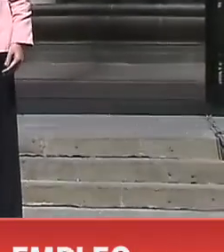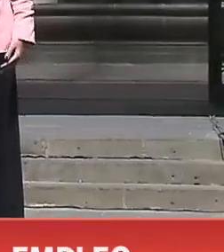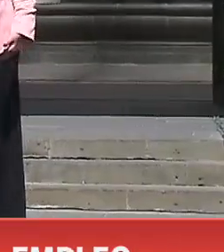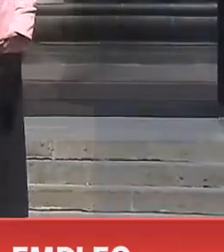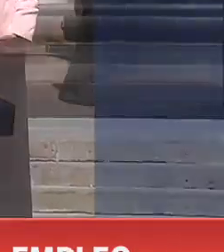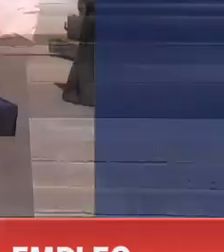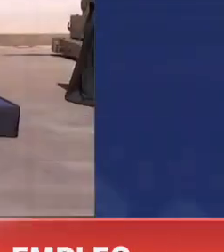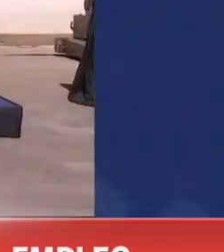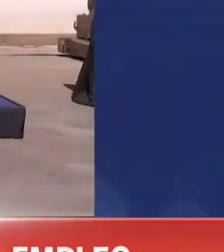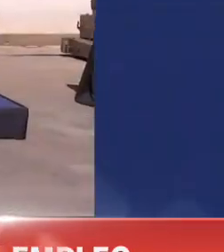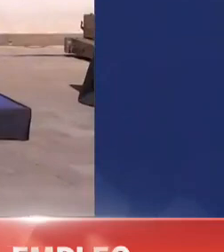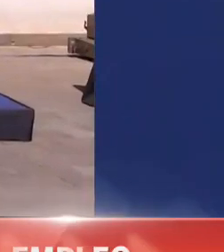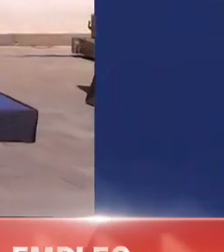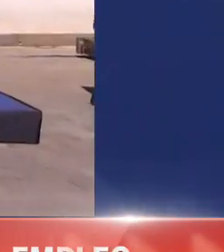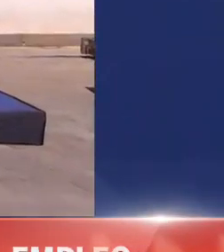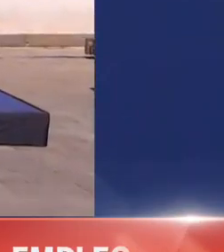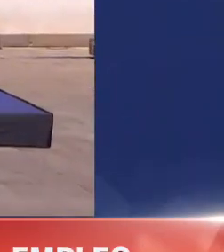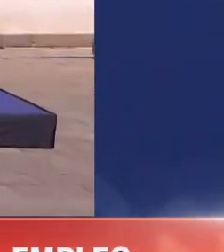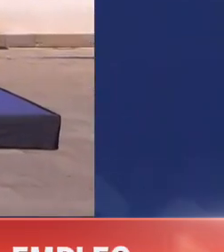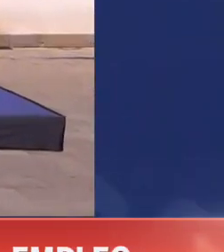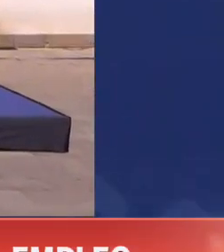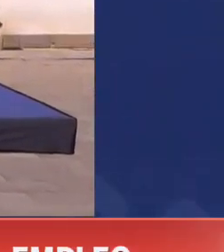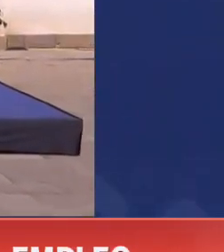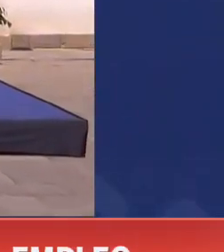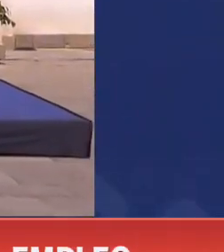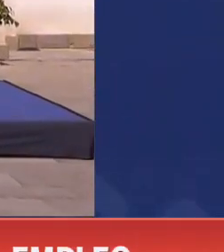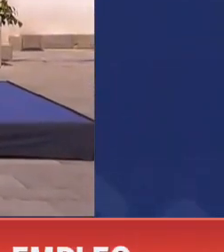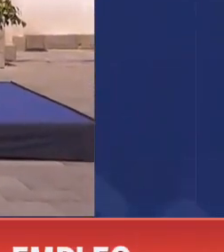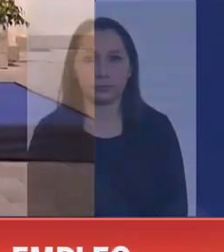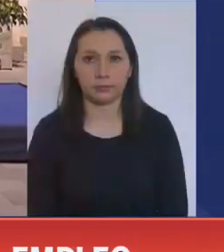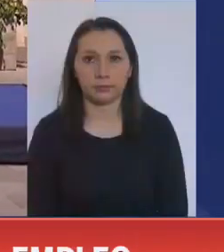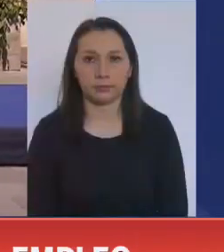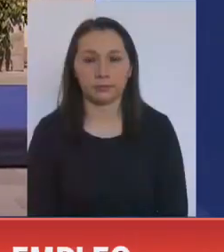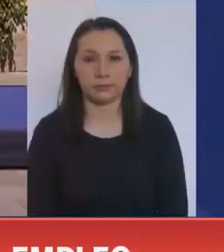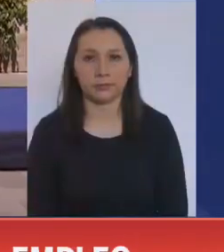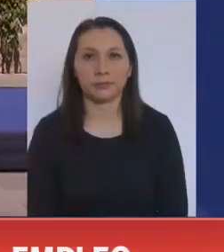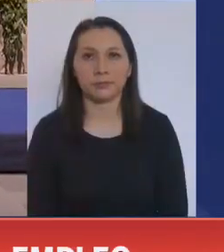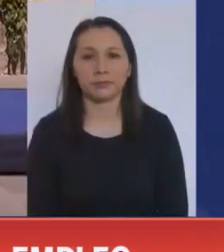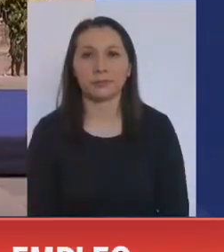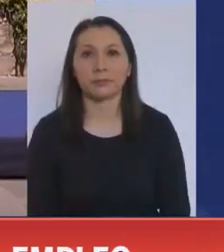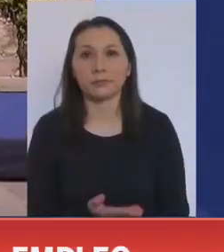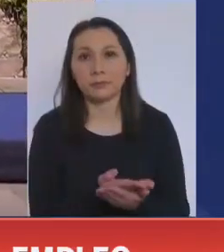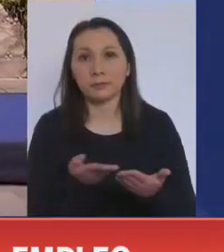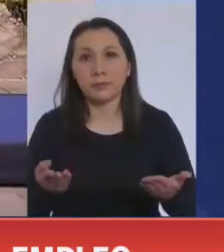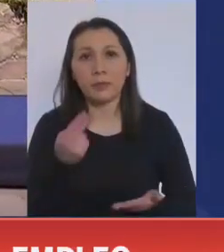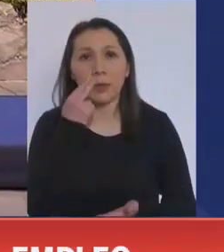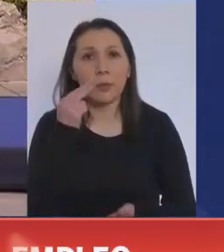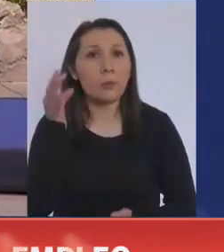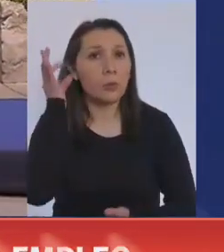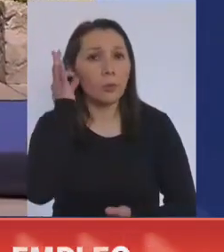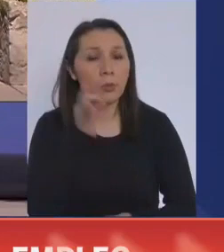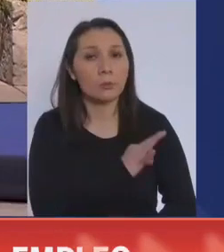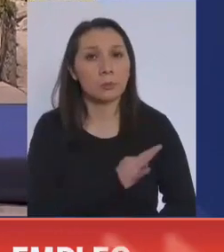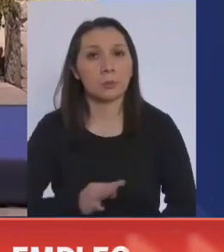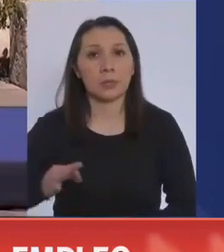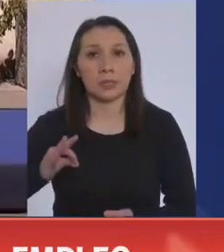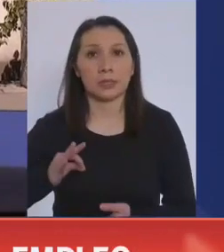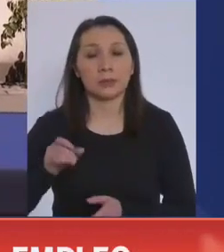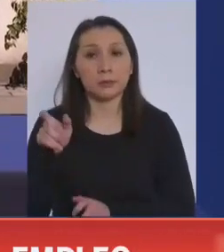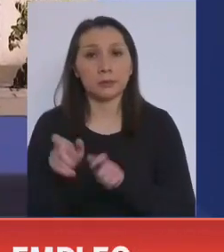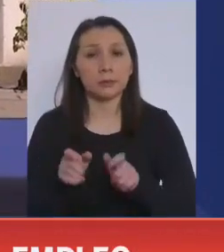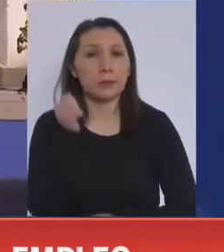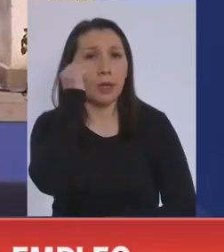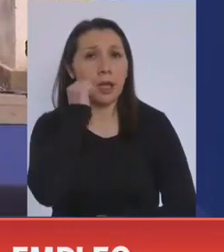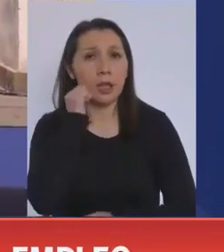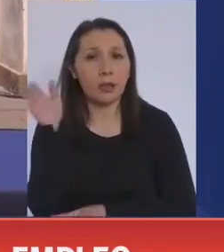de la República, señor Sebastián Piñera Echenique. Señoras y señores ministros,